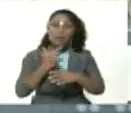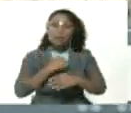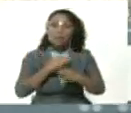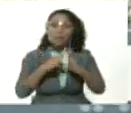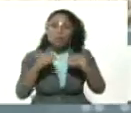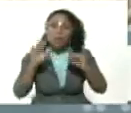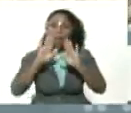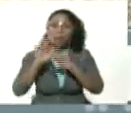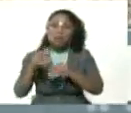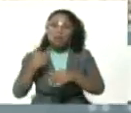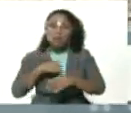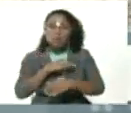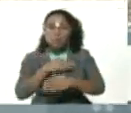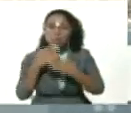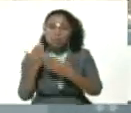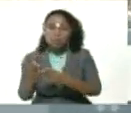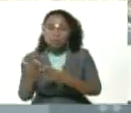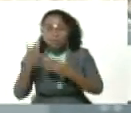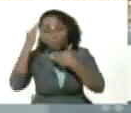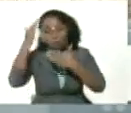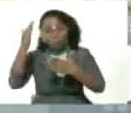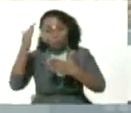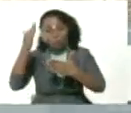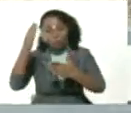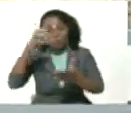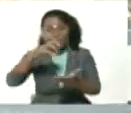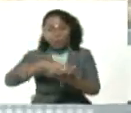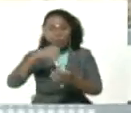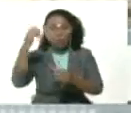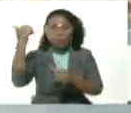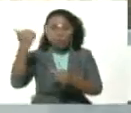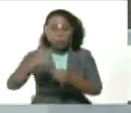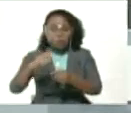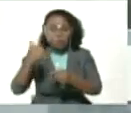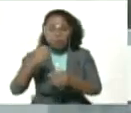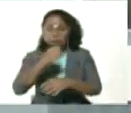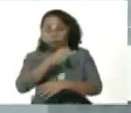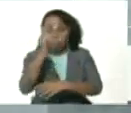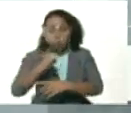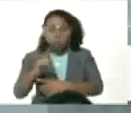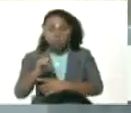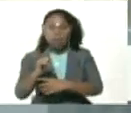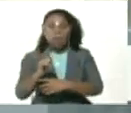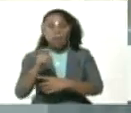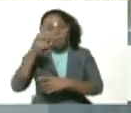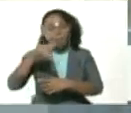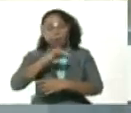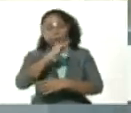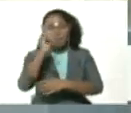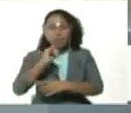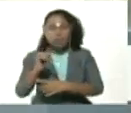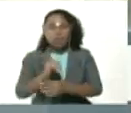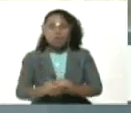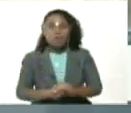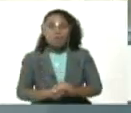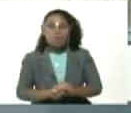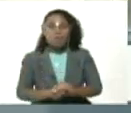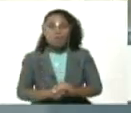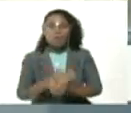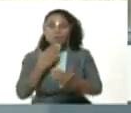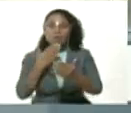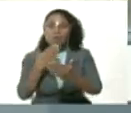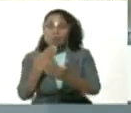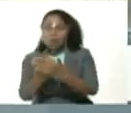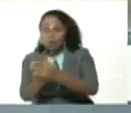apoyo. Saludos al Zulia, nuestro amor al pueblo zuliano. Gracias,